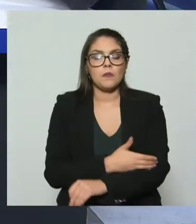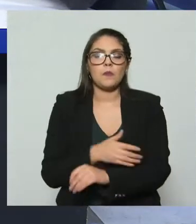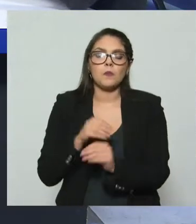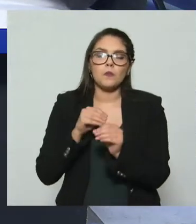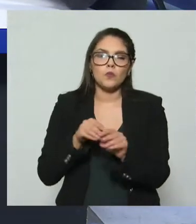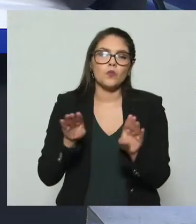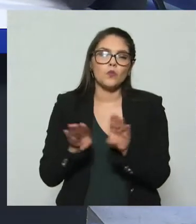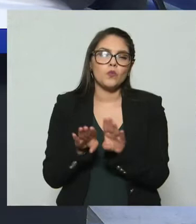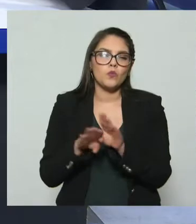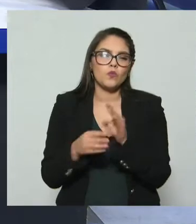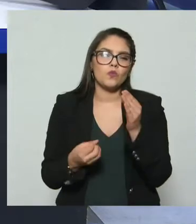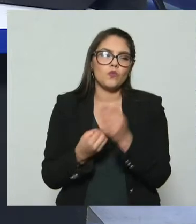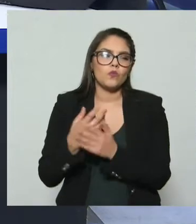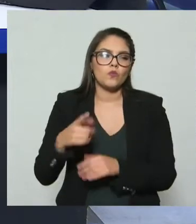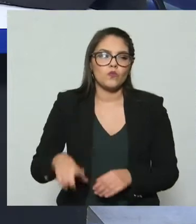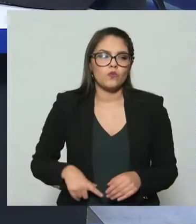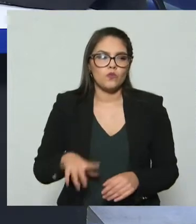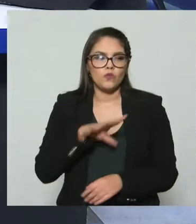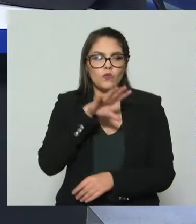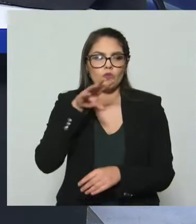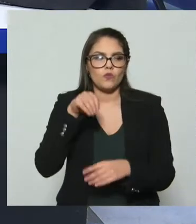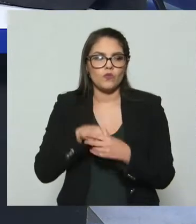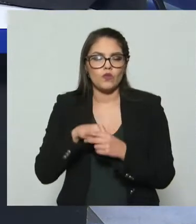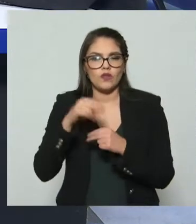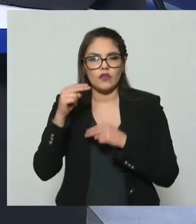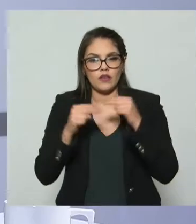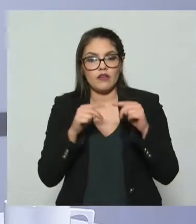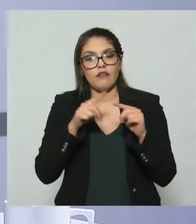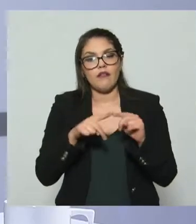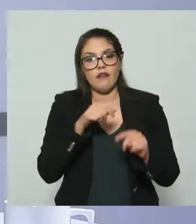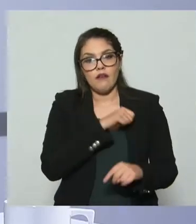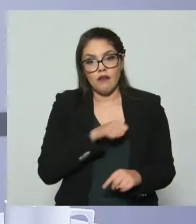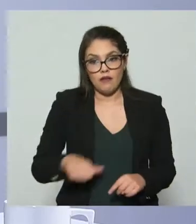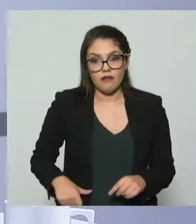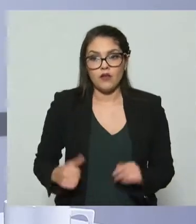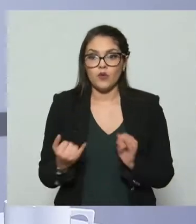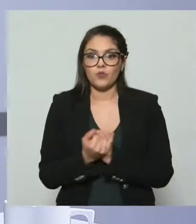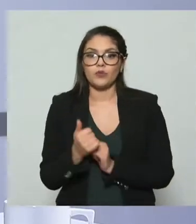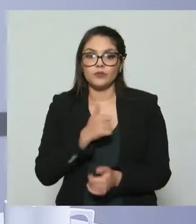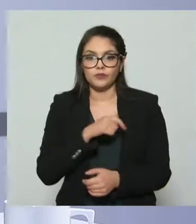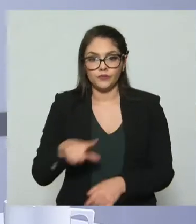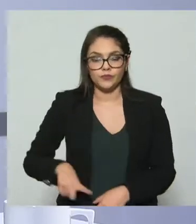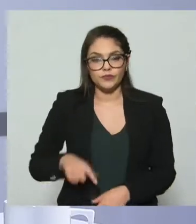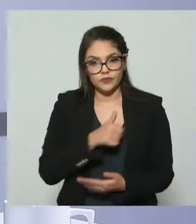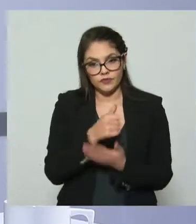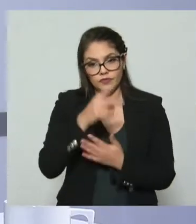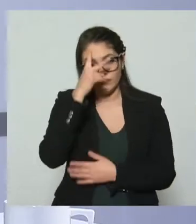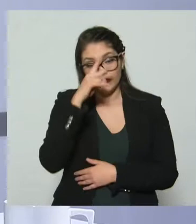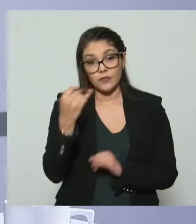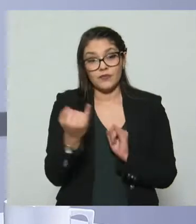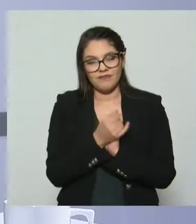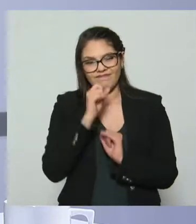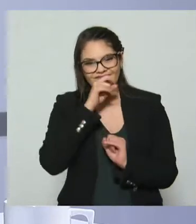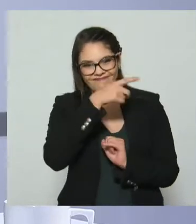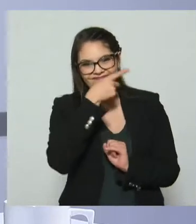de gobierno de todos los niveles, de las alcaldías y del gobierno de la Ciudad de México. Bueno, y a propósito de la participación ciudadana, aquí